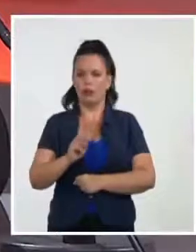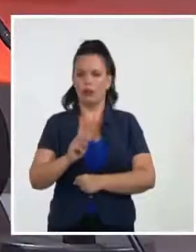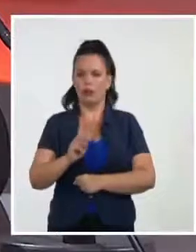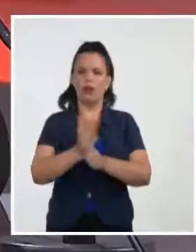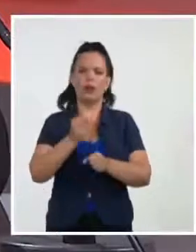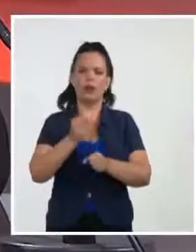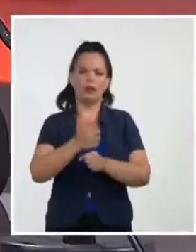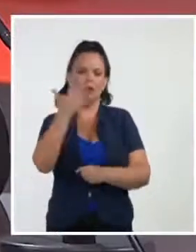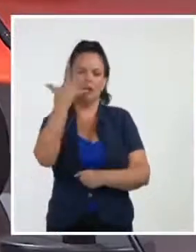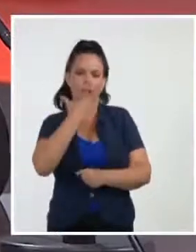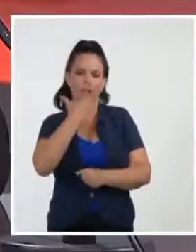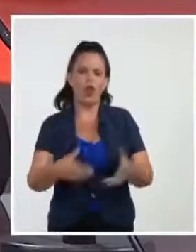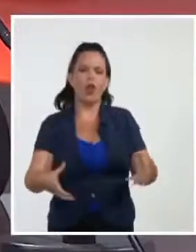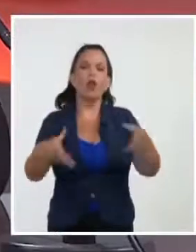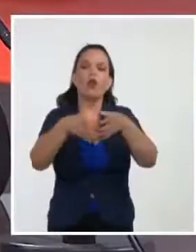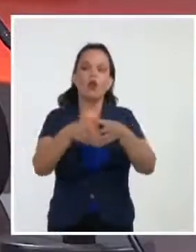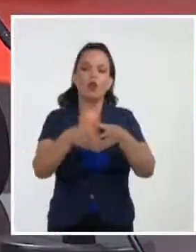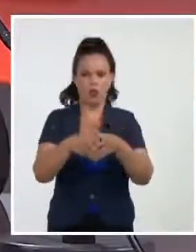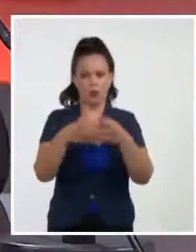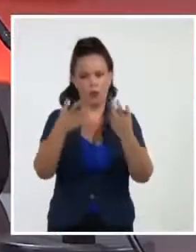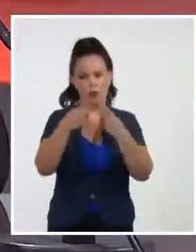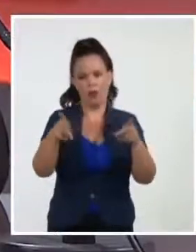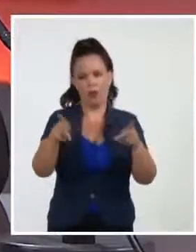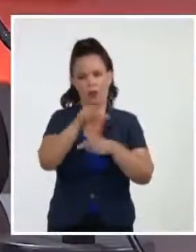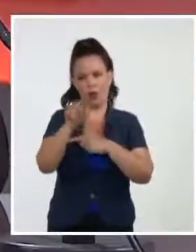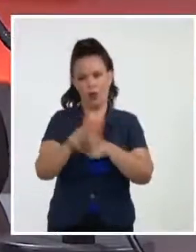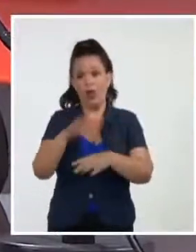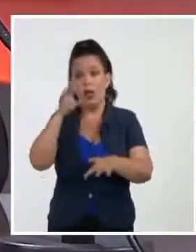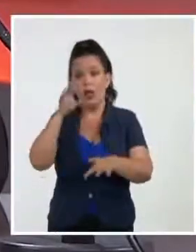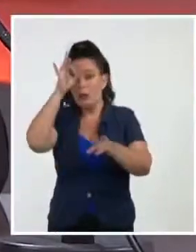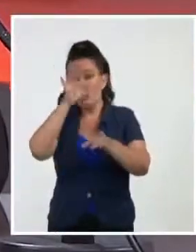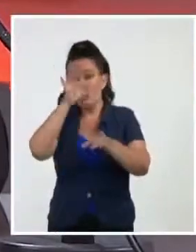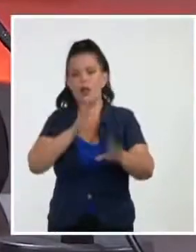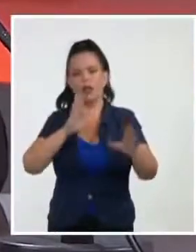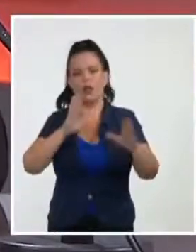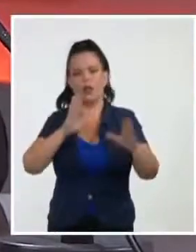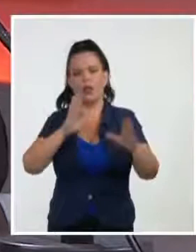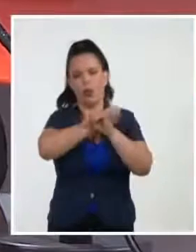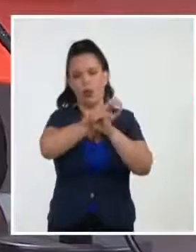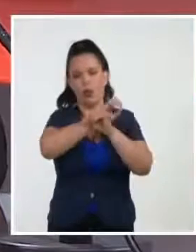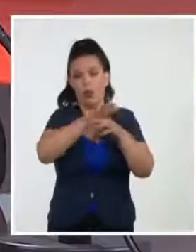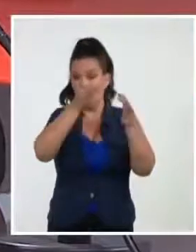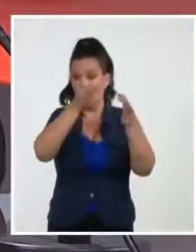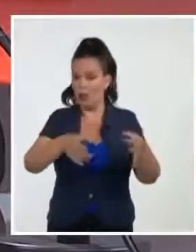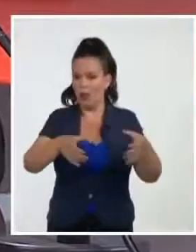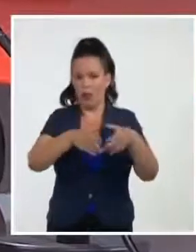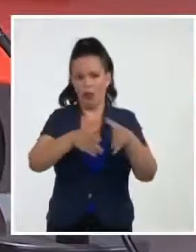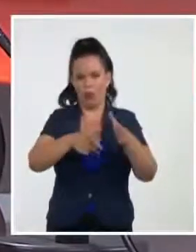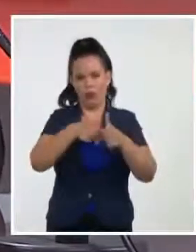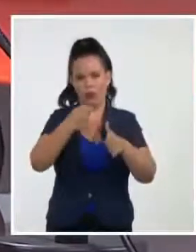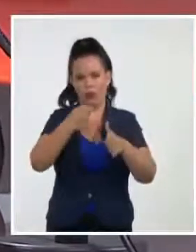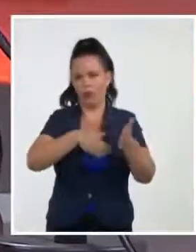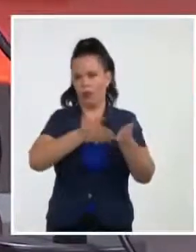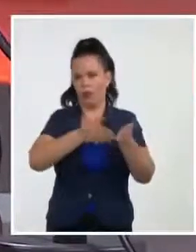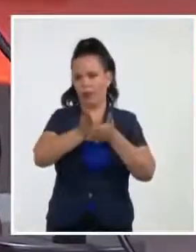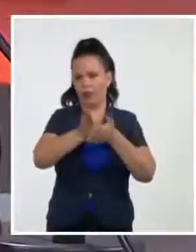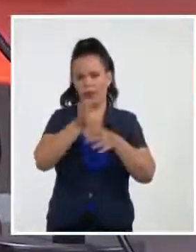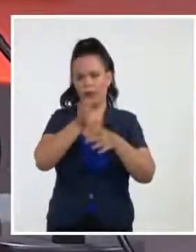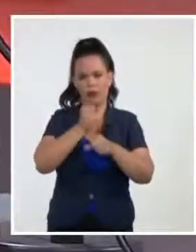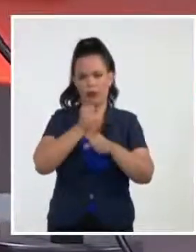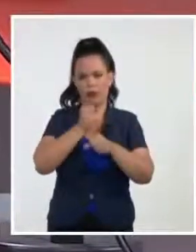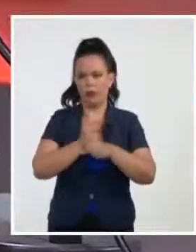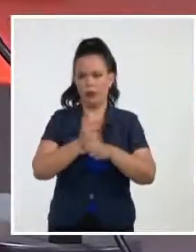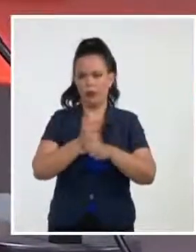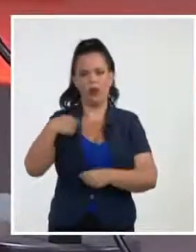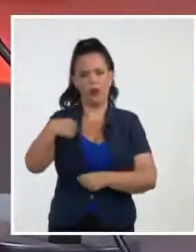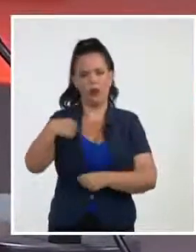trabajamos desde el inicio de la pandemia, estamos juntos y estamos ahí compartiendo y discutiendo diariamente